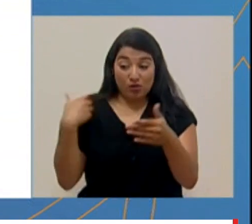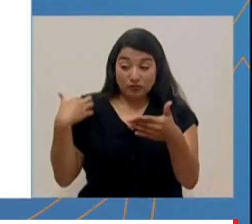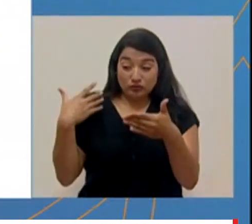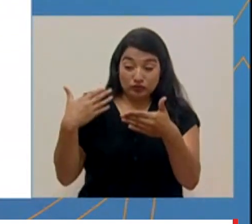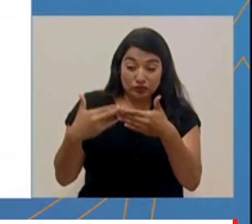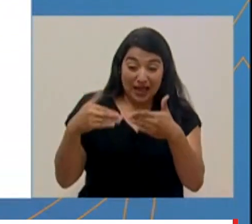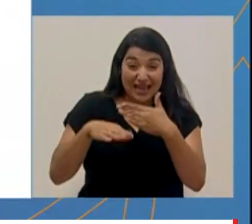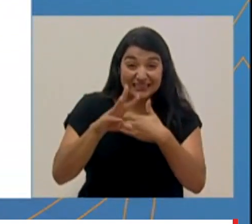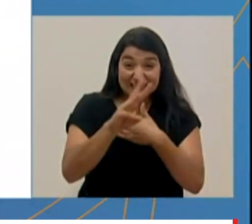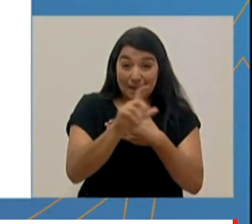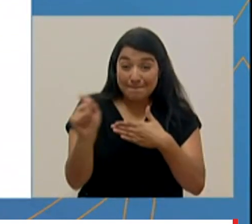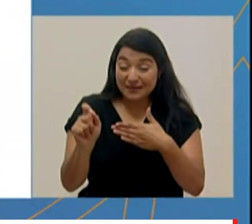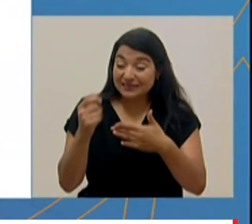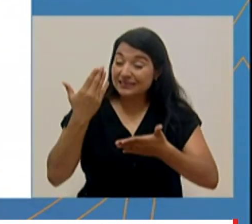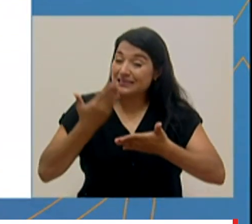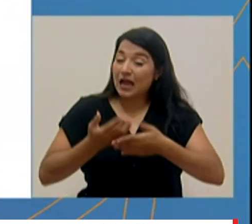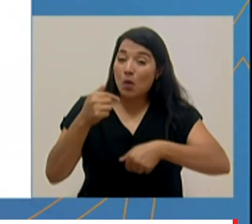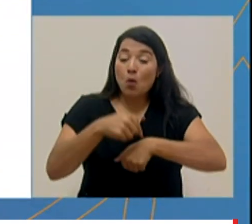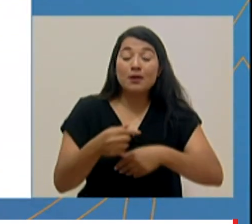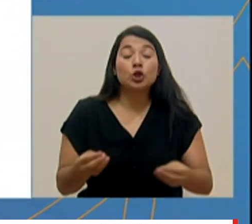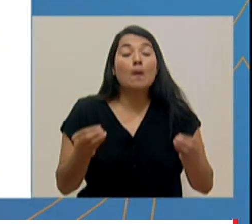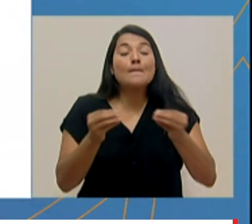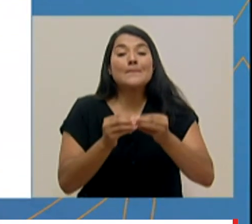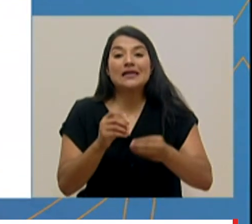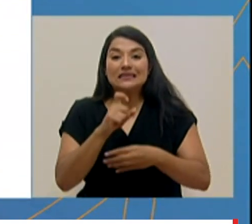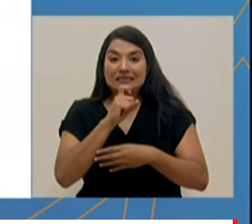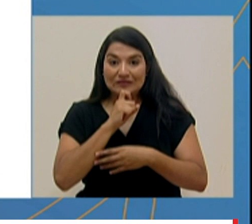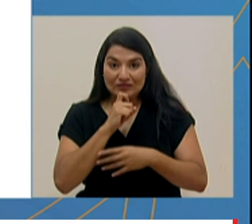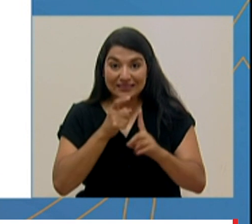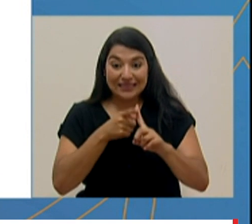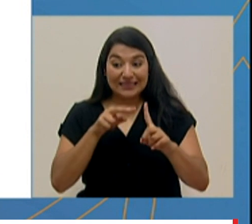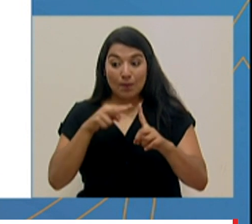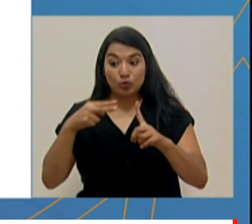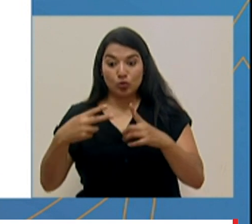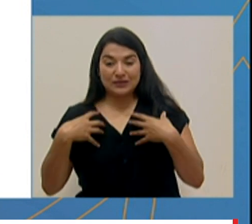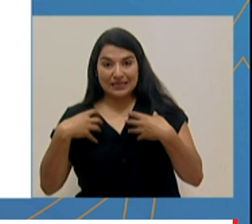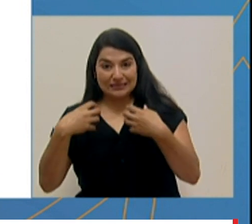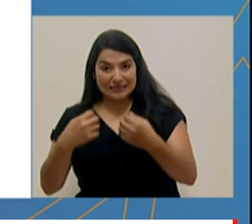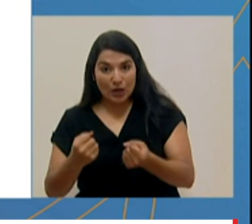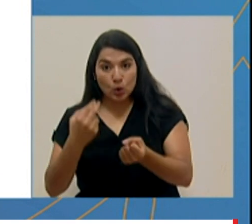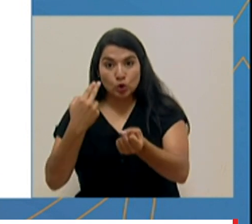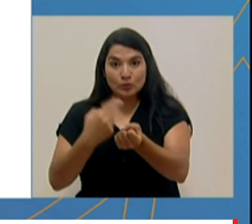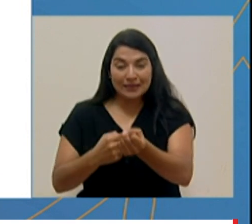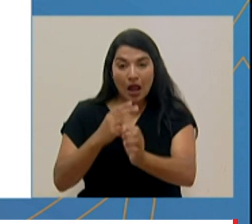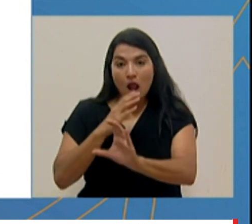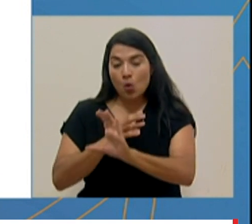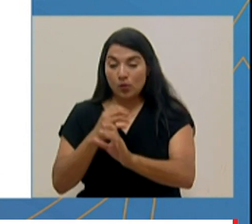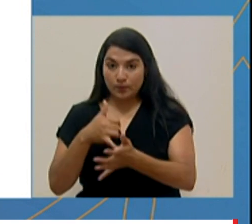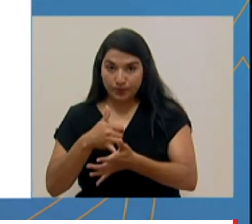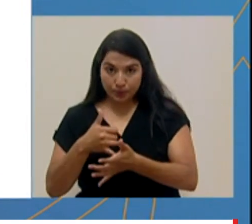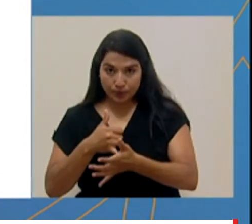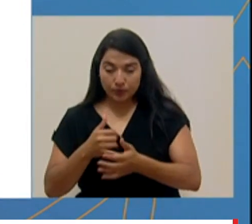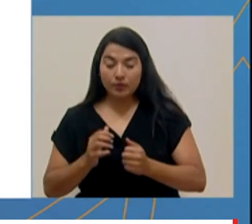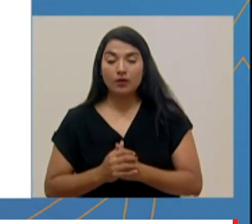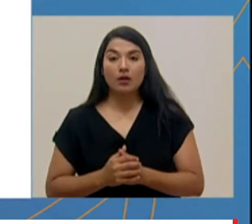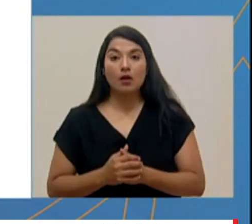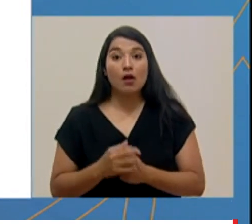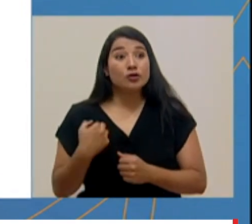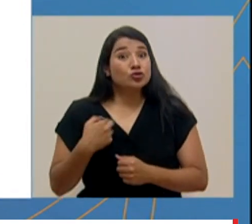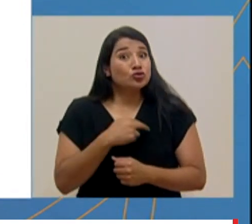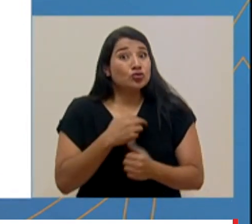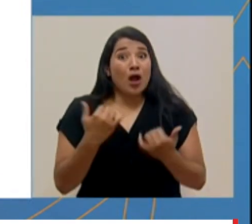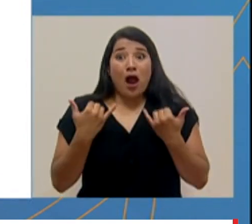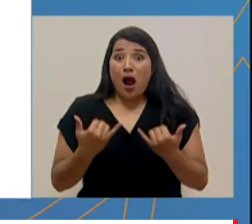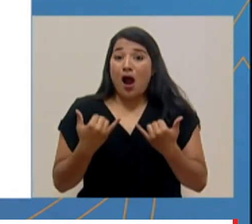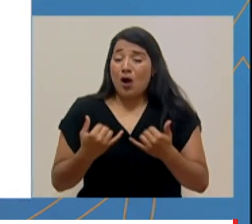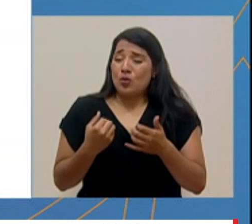vista sanitario y especialmente del punto de vista hospitalario en cuidados intensivos. Estamos en una